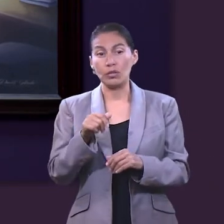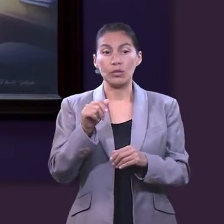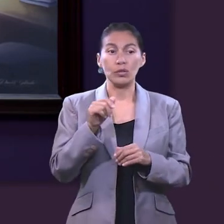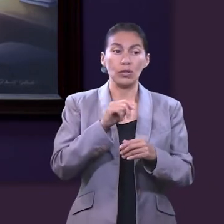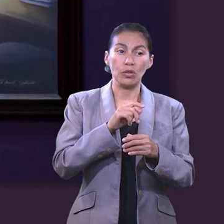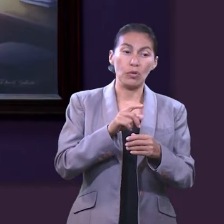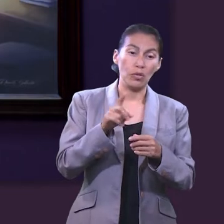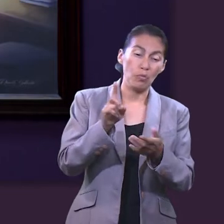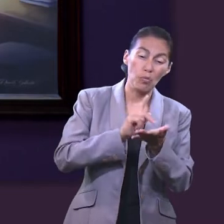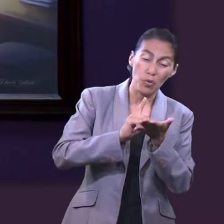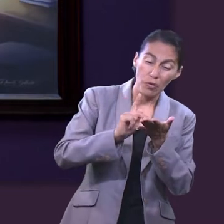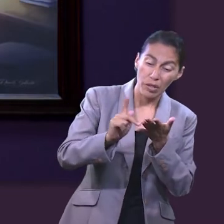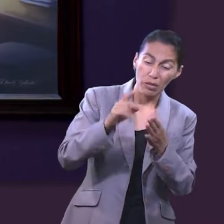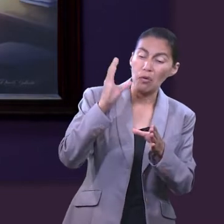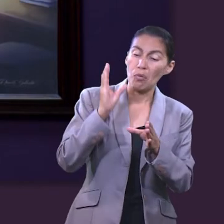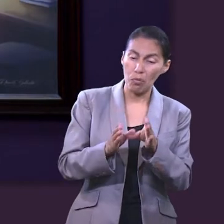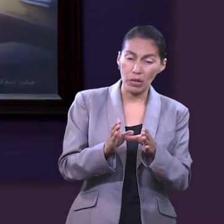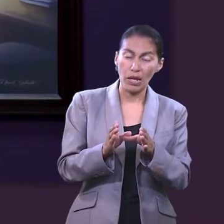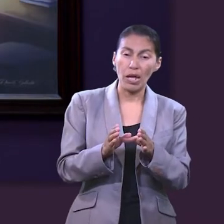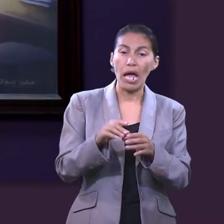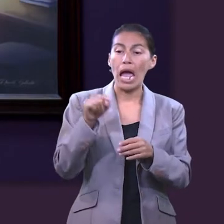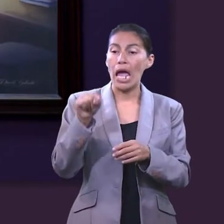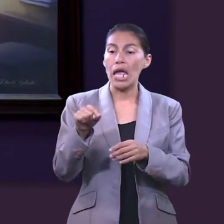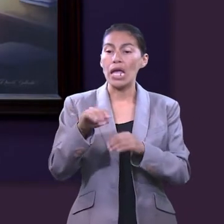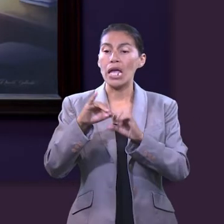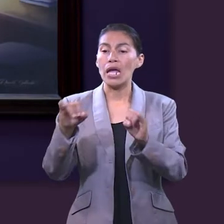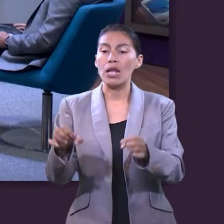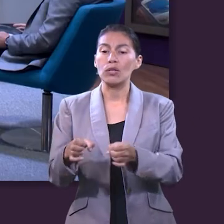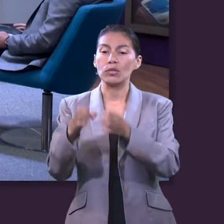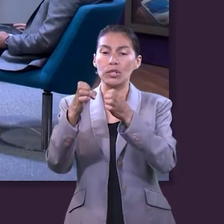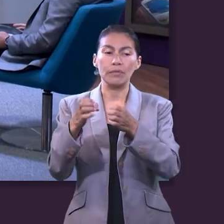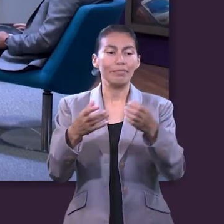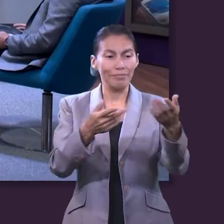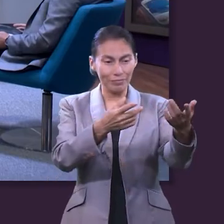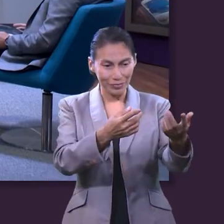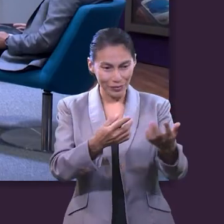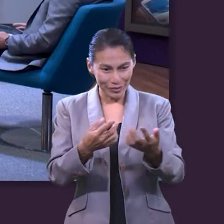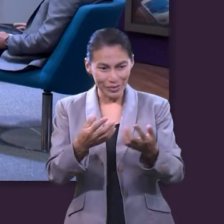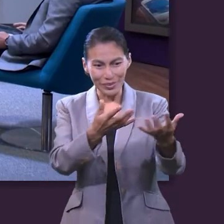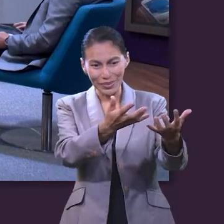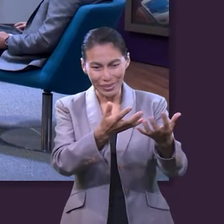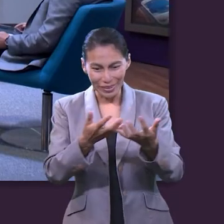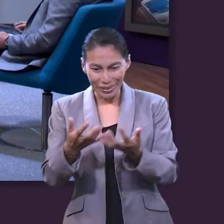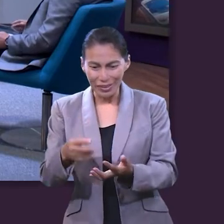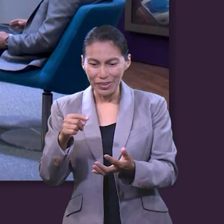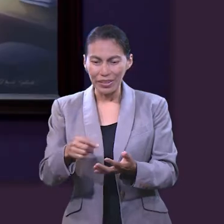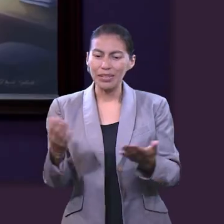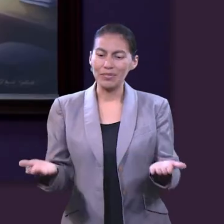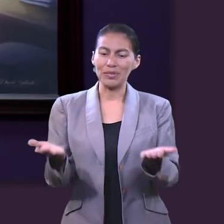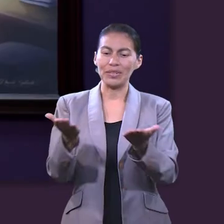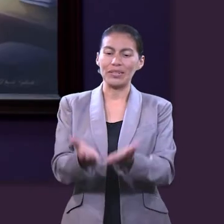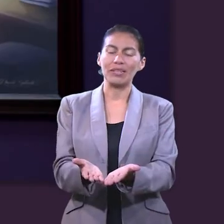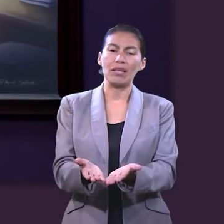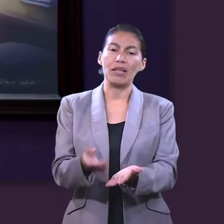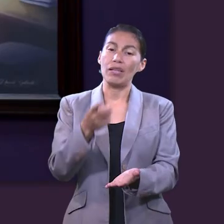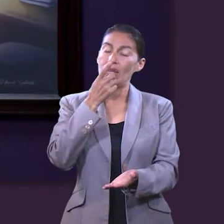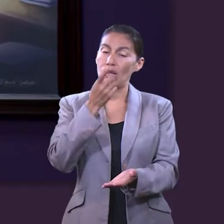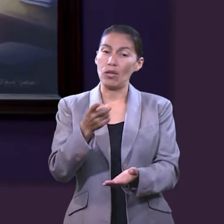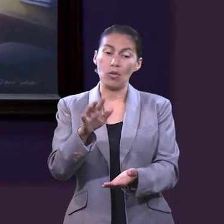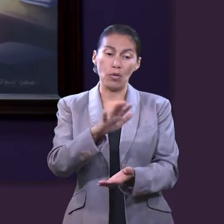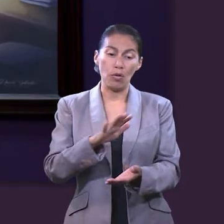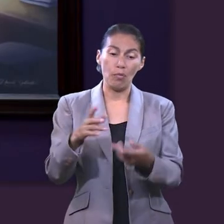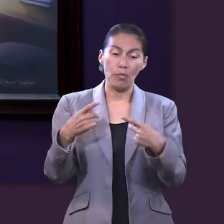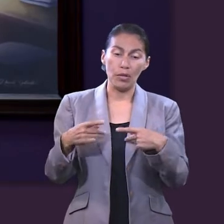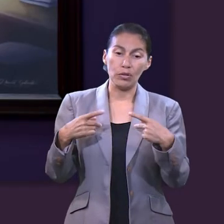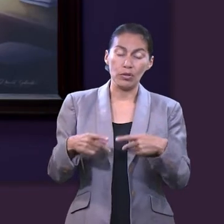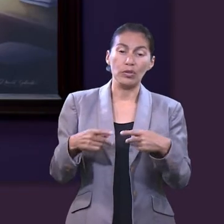purificación de ellos, conforme a la ley de Moisés, le trajeron a Jerusalén para presentarle al Señor. Como está escrito en la ley del Señor, todo varón que